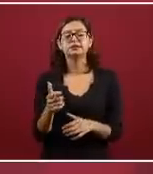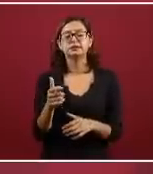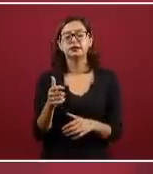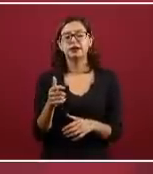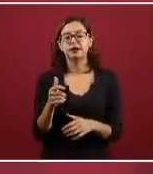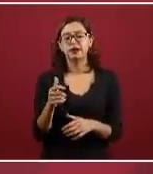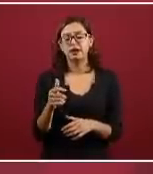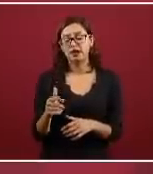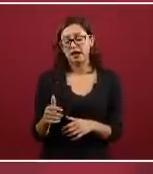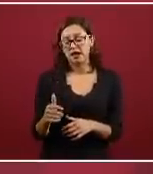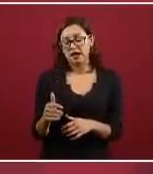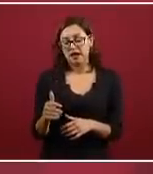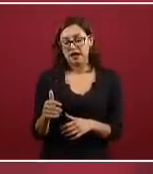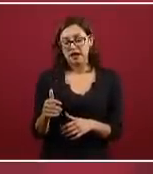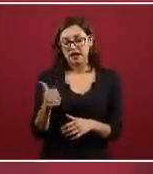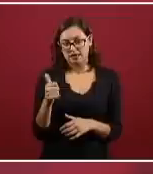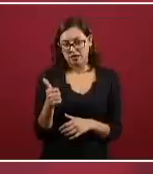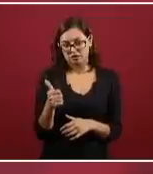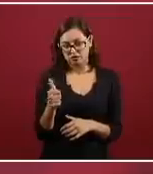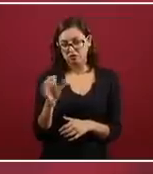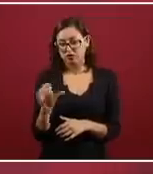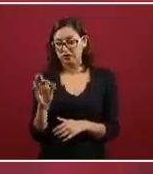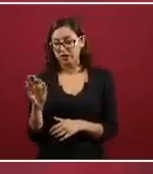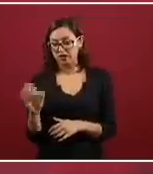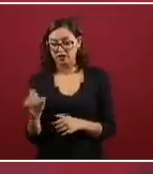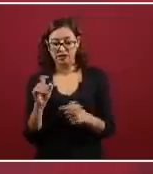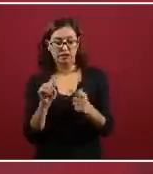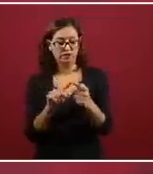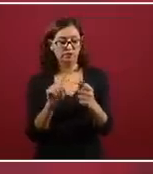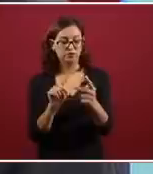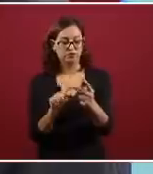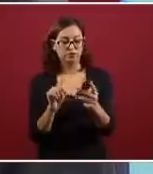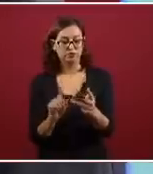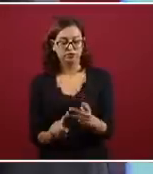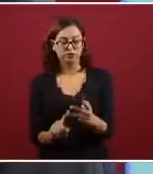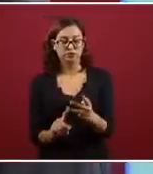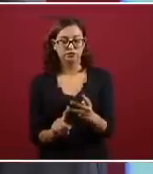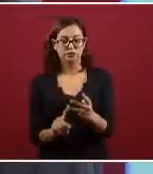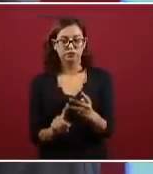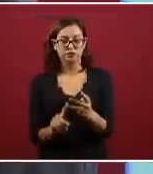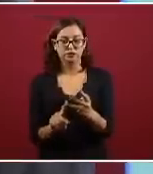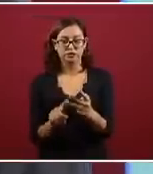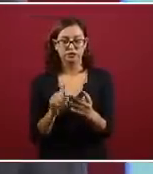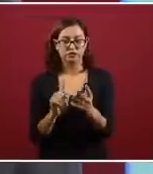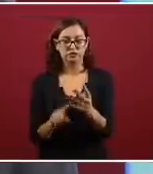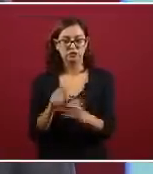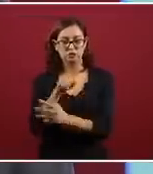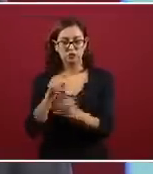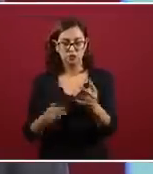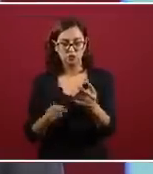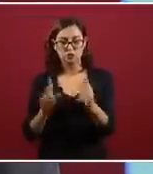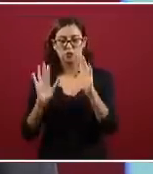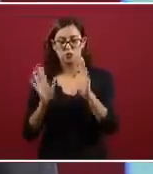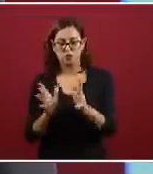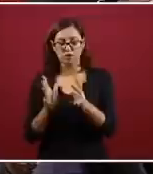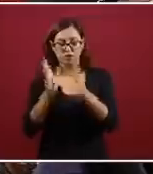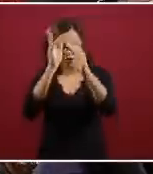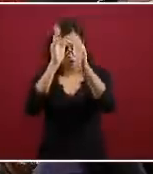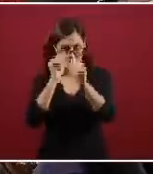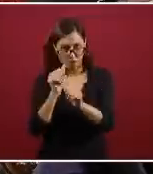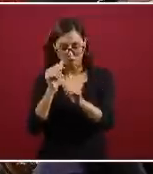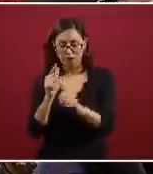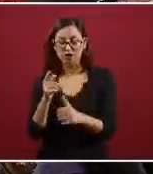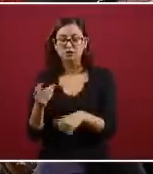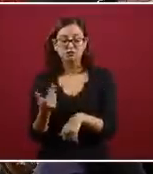y tres de las cuatro empresas transportistas, Carso Energy y Enova y TV Energía, convocó a la CFE y a